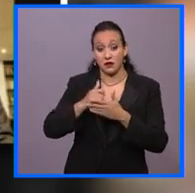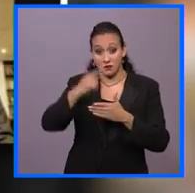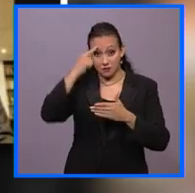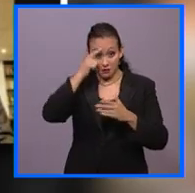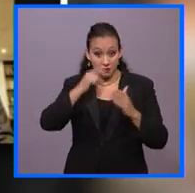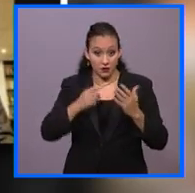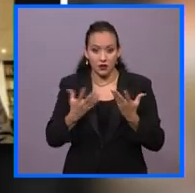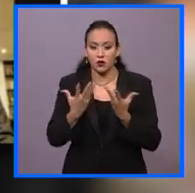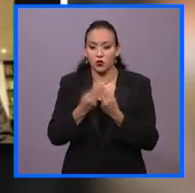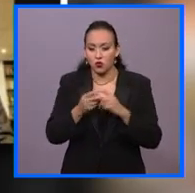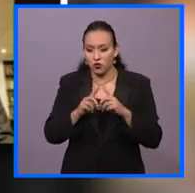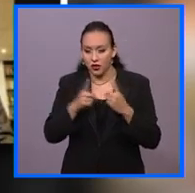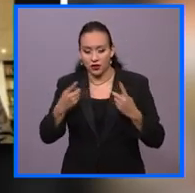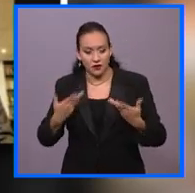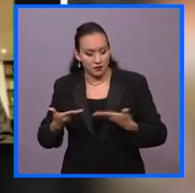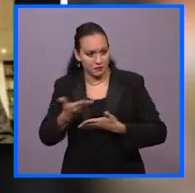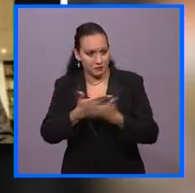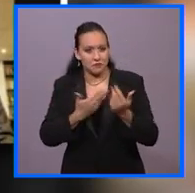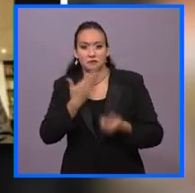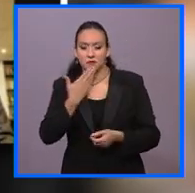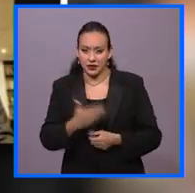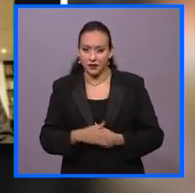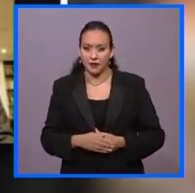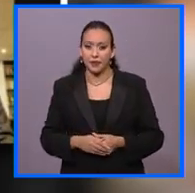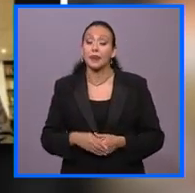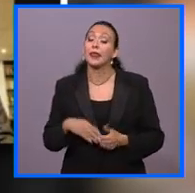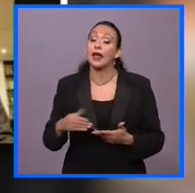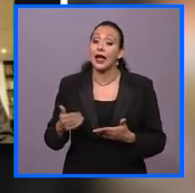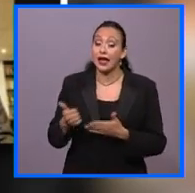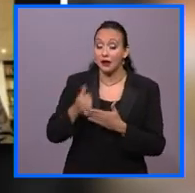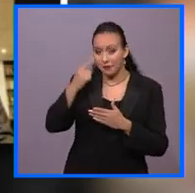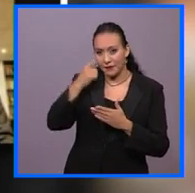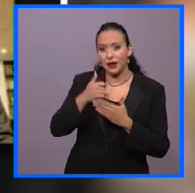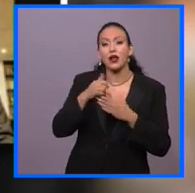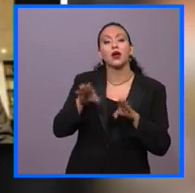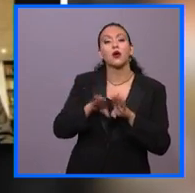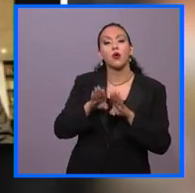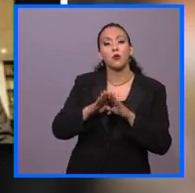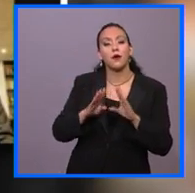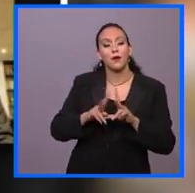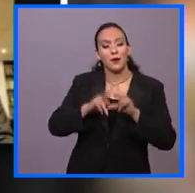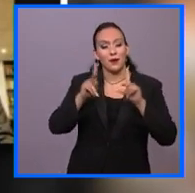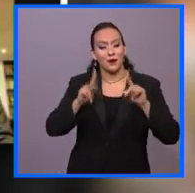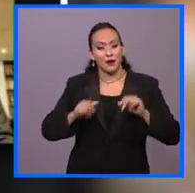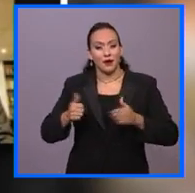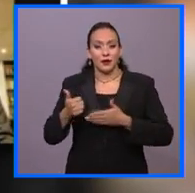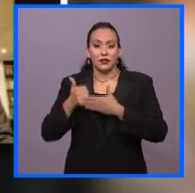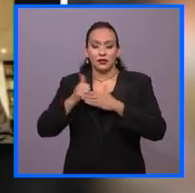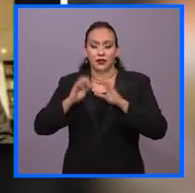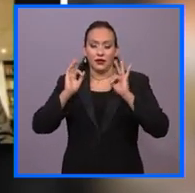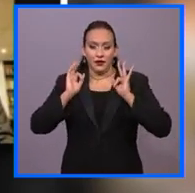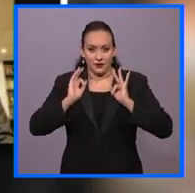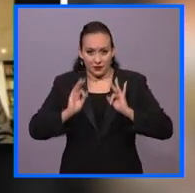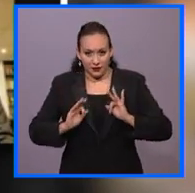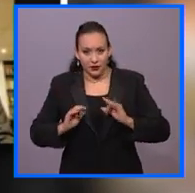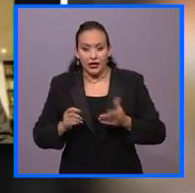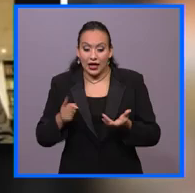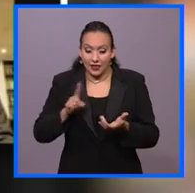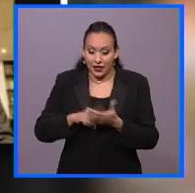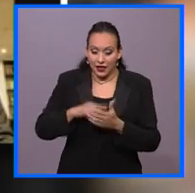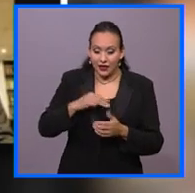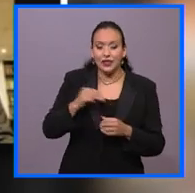desarrollo comunitario bastante consolidado, la pacificación real, sostenida y desde lo local es